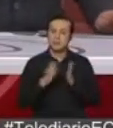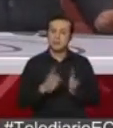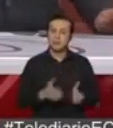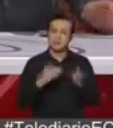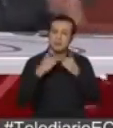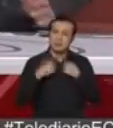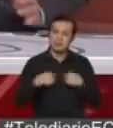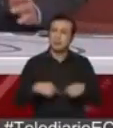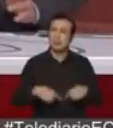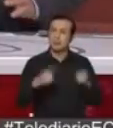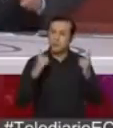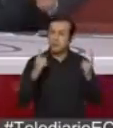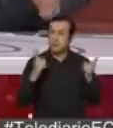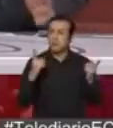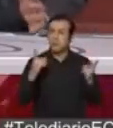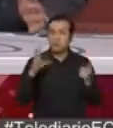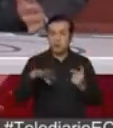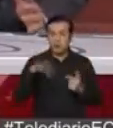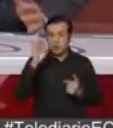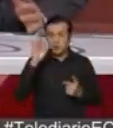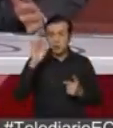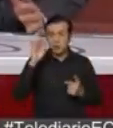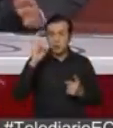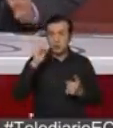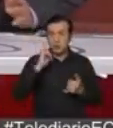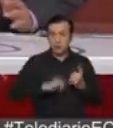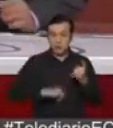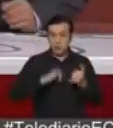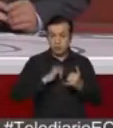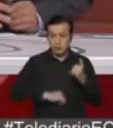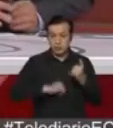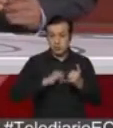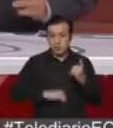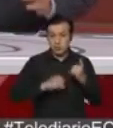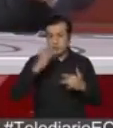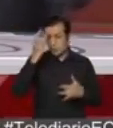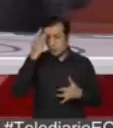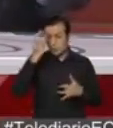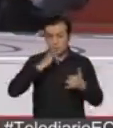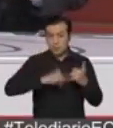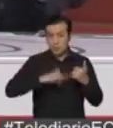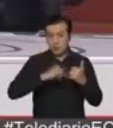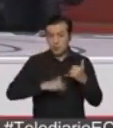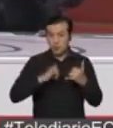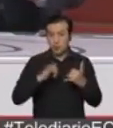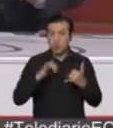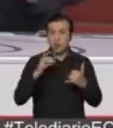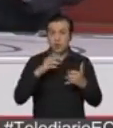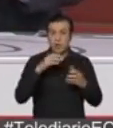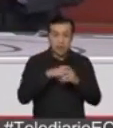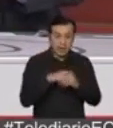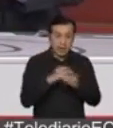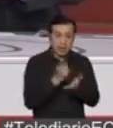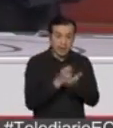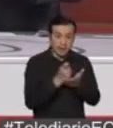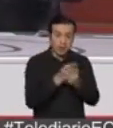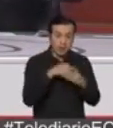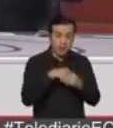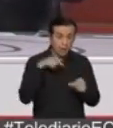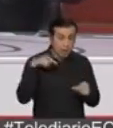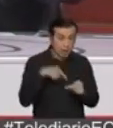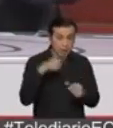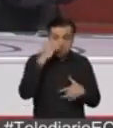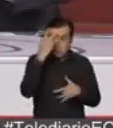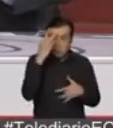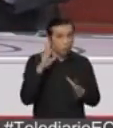entonces que este hallazgo de trazas del virus se haya encontrado al interior de los paquetes